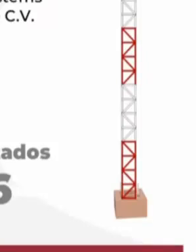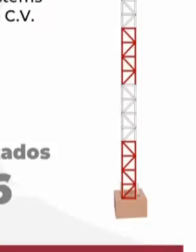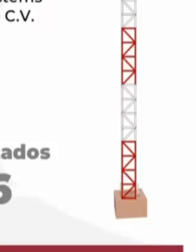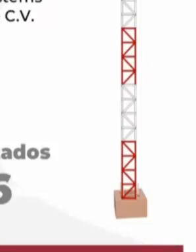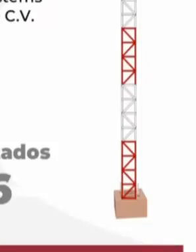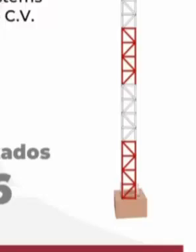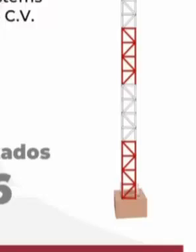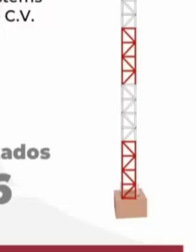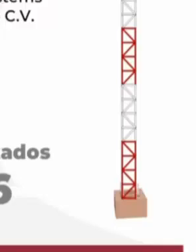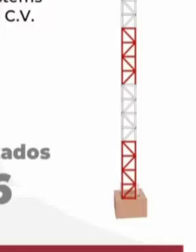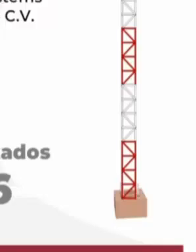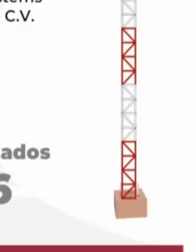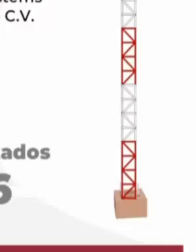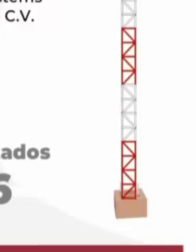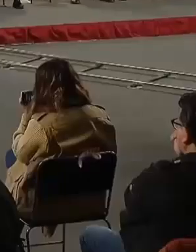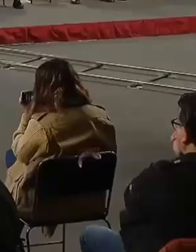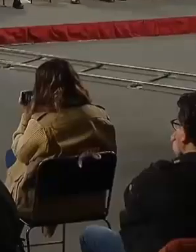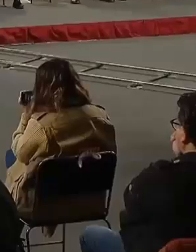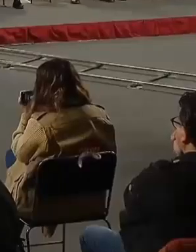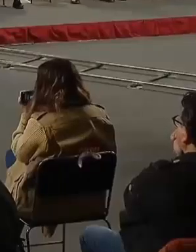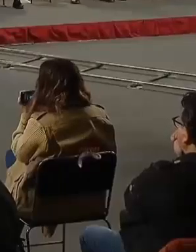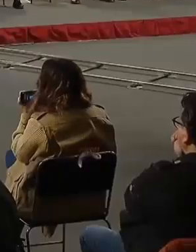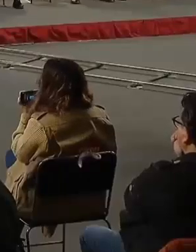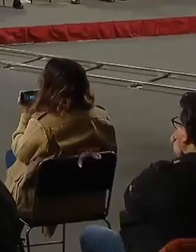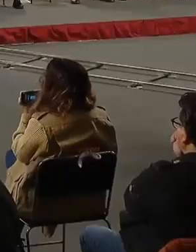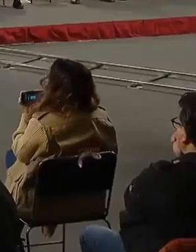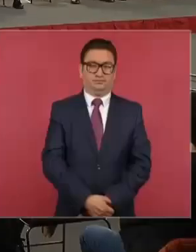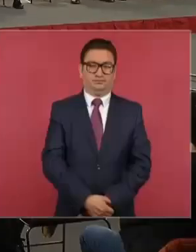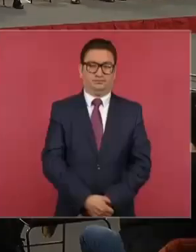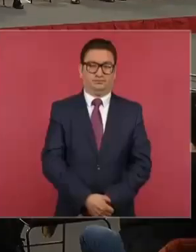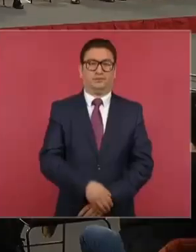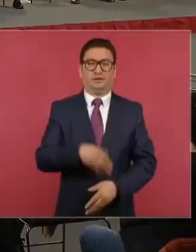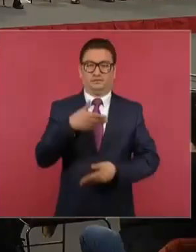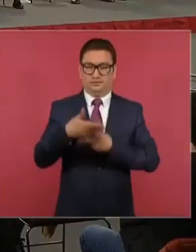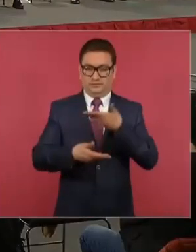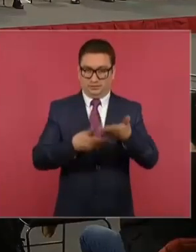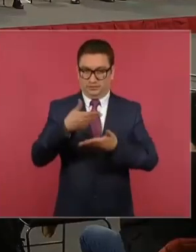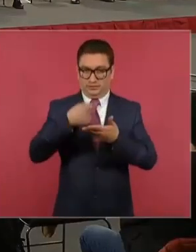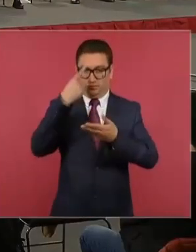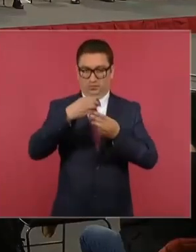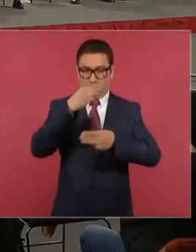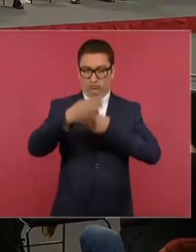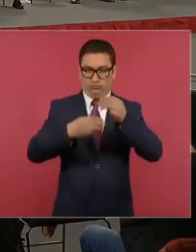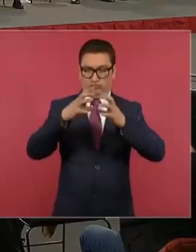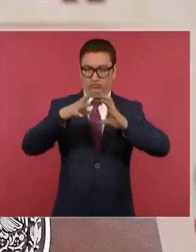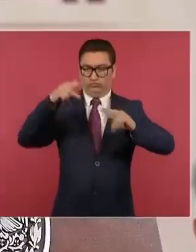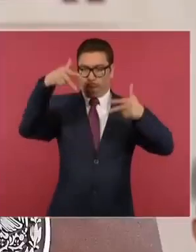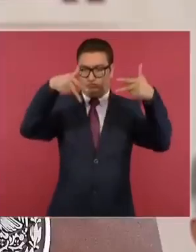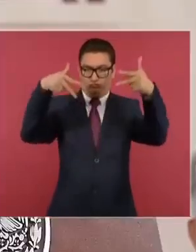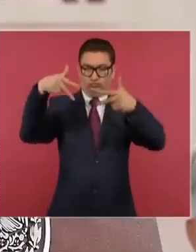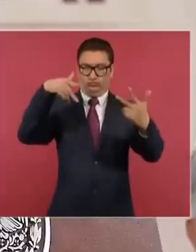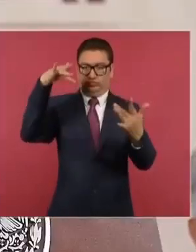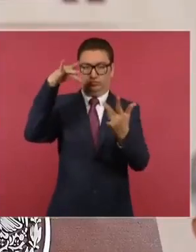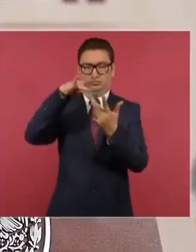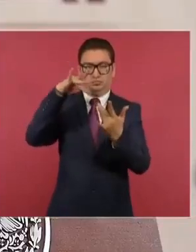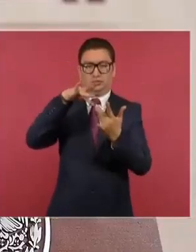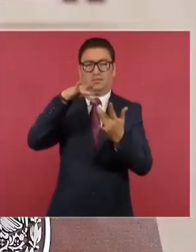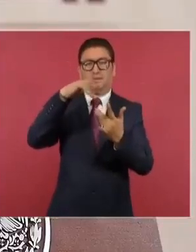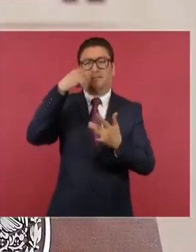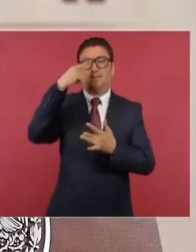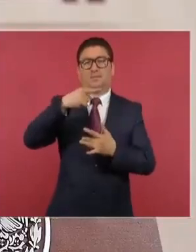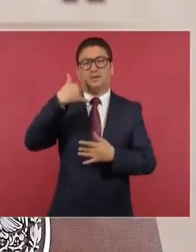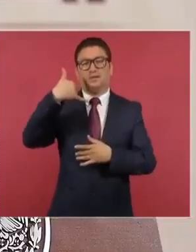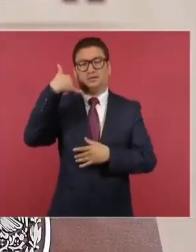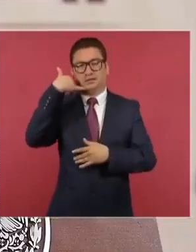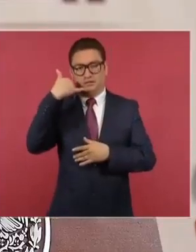se han contratado también servicios satelitales para conectar las torres celulares. Como hace rato